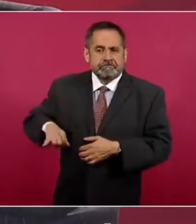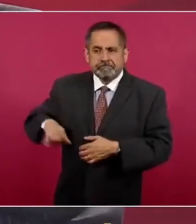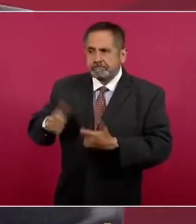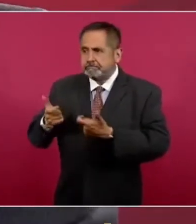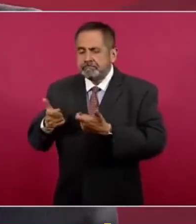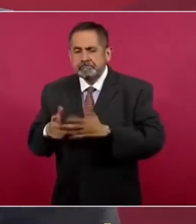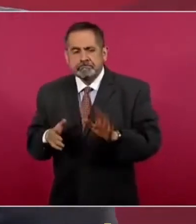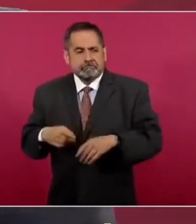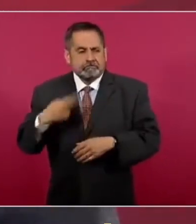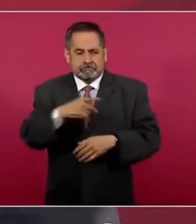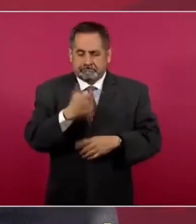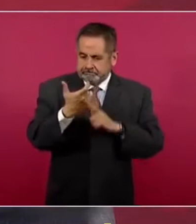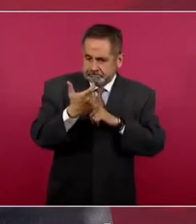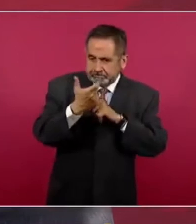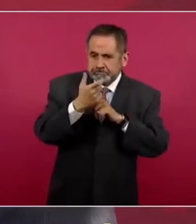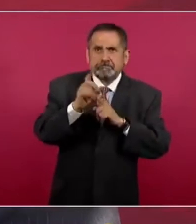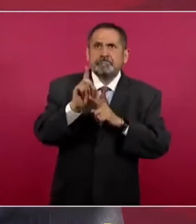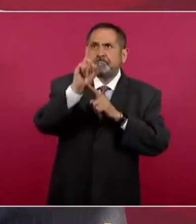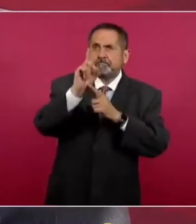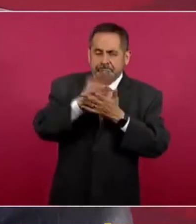Su Dios es el dinero.